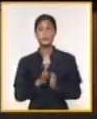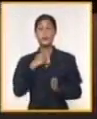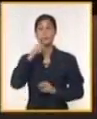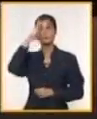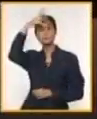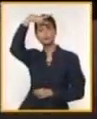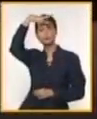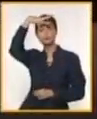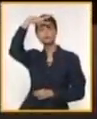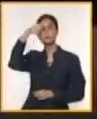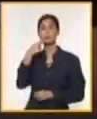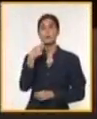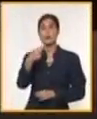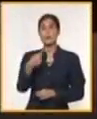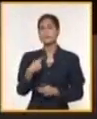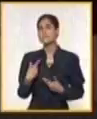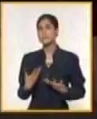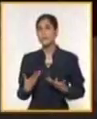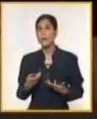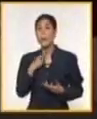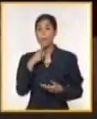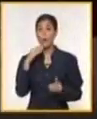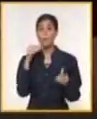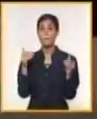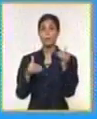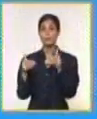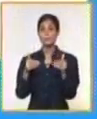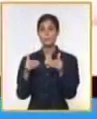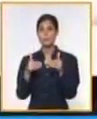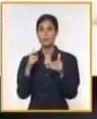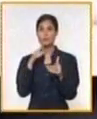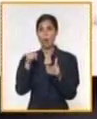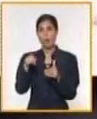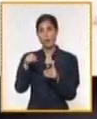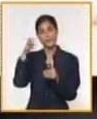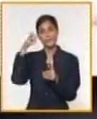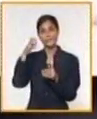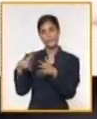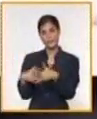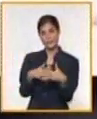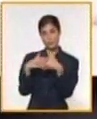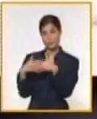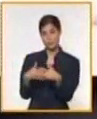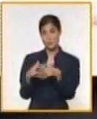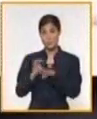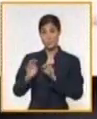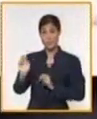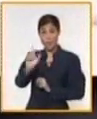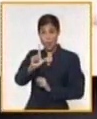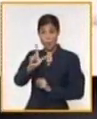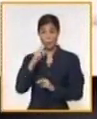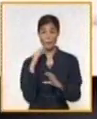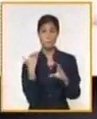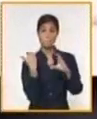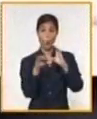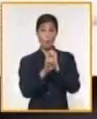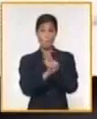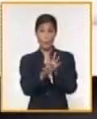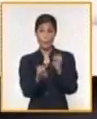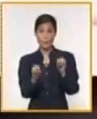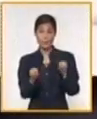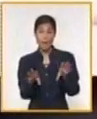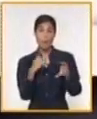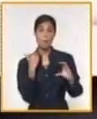podría inclinarse por una participación más directa de Estados Unidos, especialmente después de que el lunes publicara un contundente mensaje en Truth